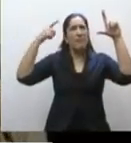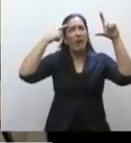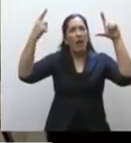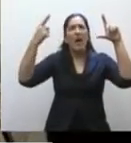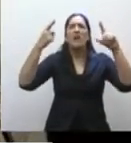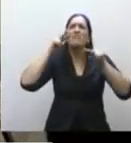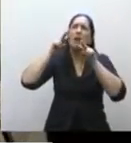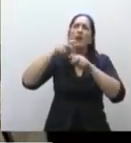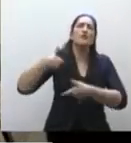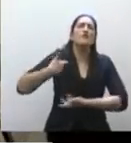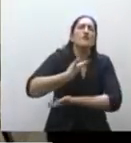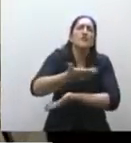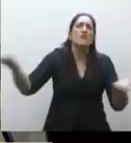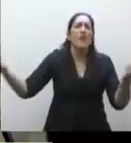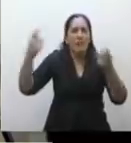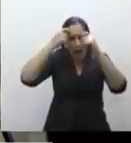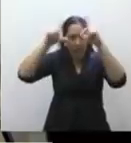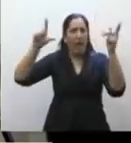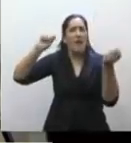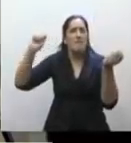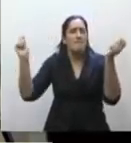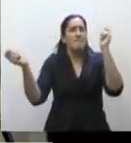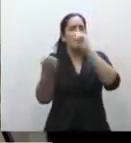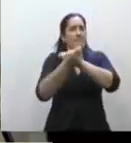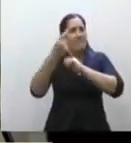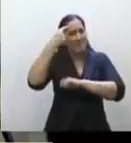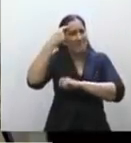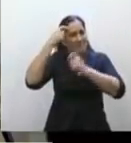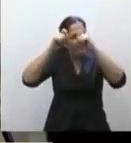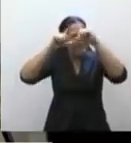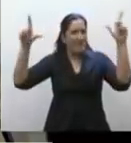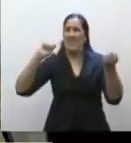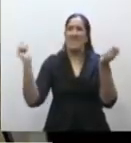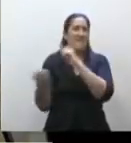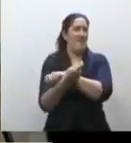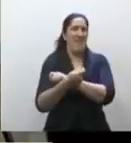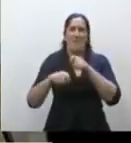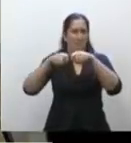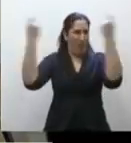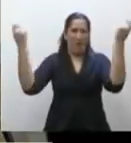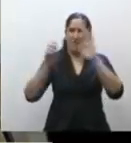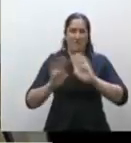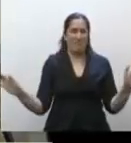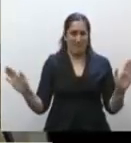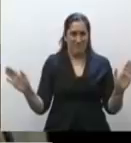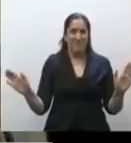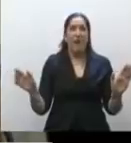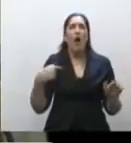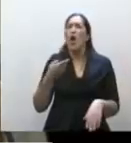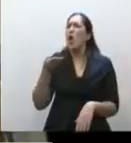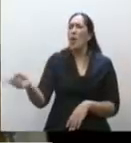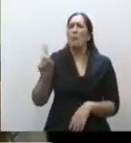de la sociedad. No le pidamos tampoco, y le pido también a todas las jóvenes y a todo el colectivo